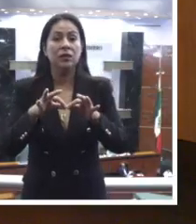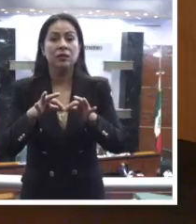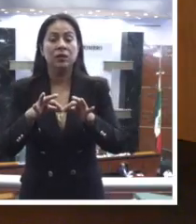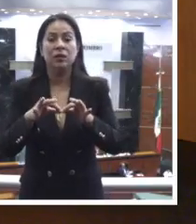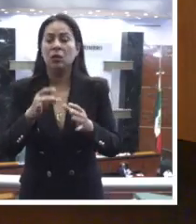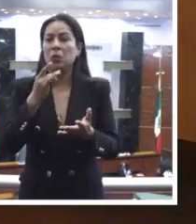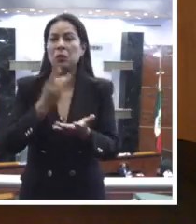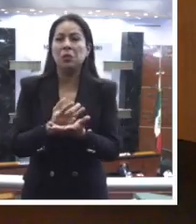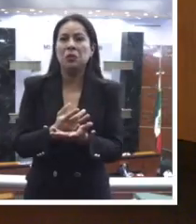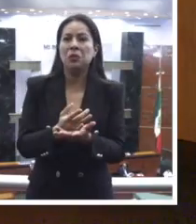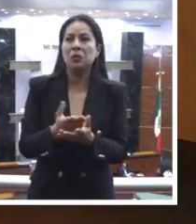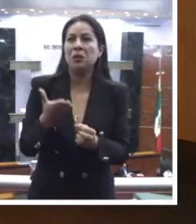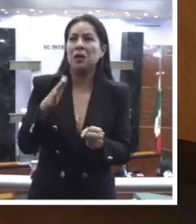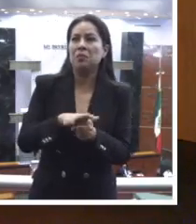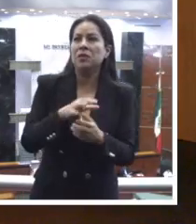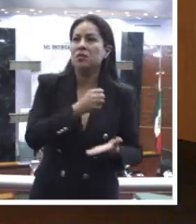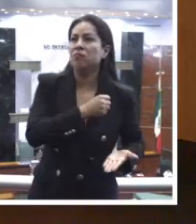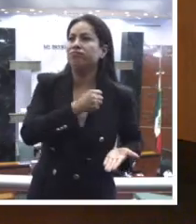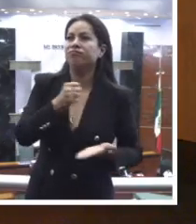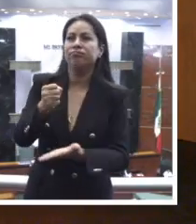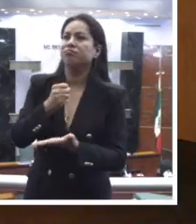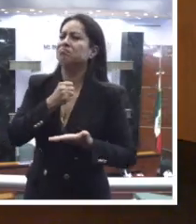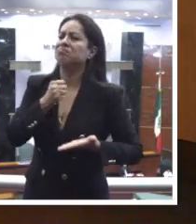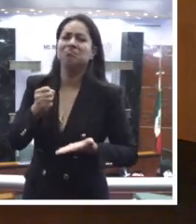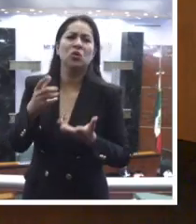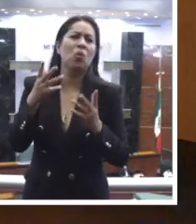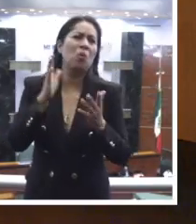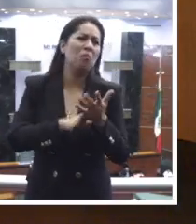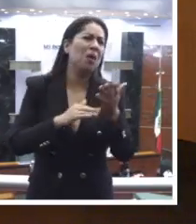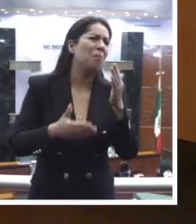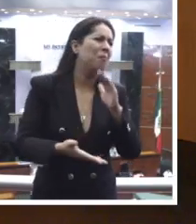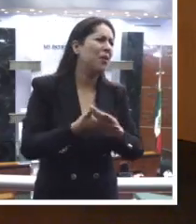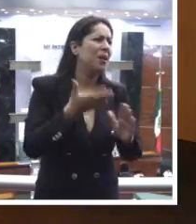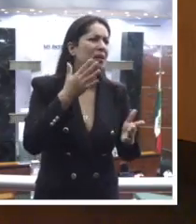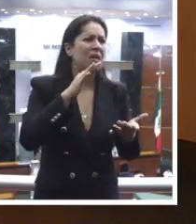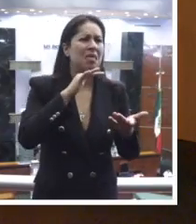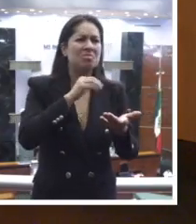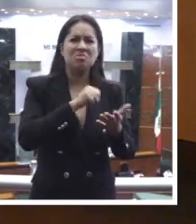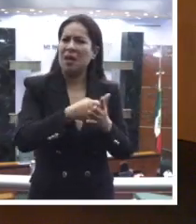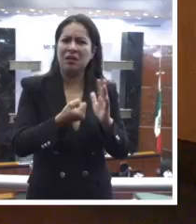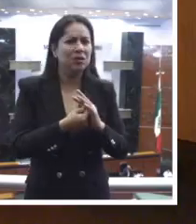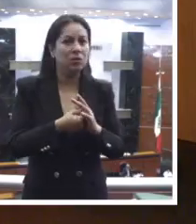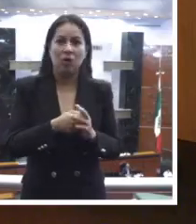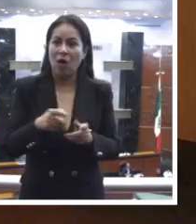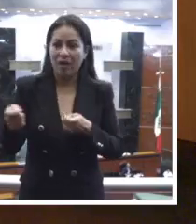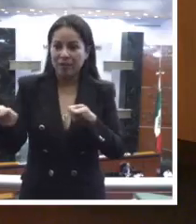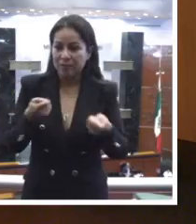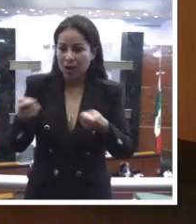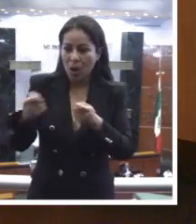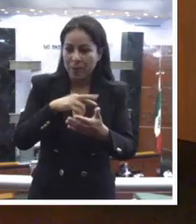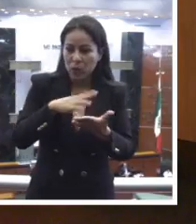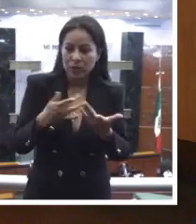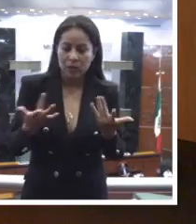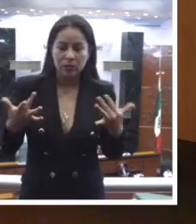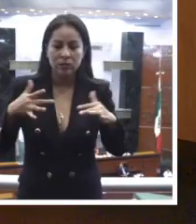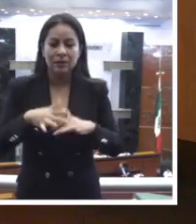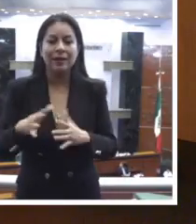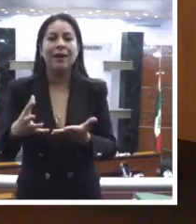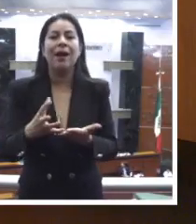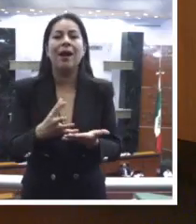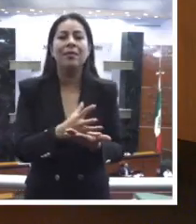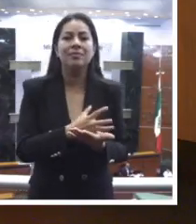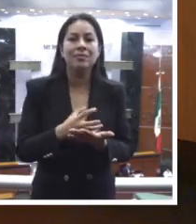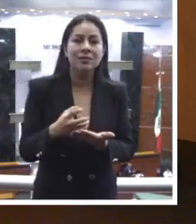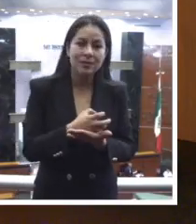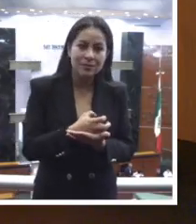se trata únicamente de administrar recursos o elaborar documentos técnicos. Se trata de liderar un proyecto integral que